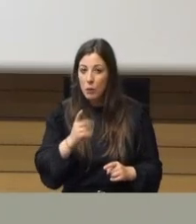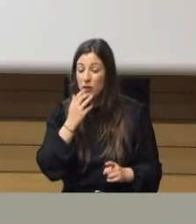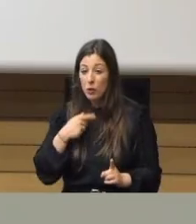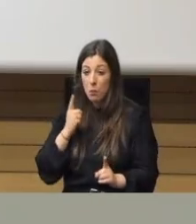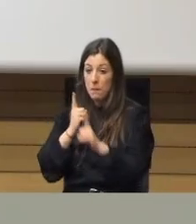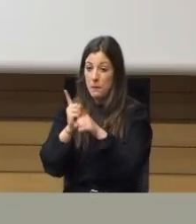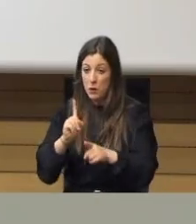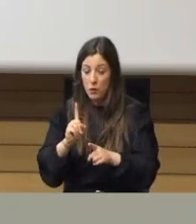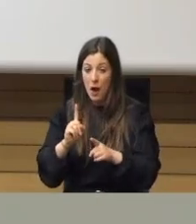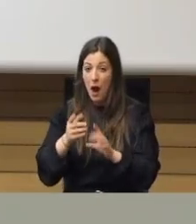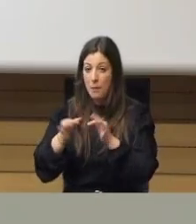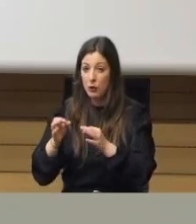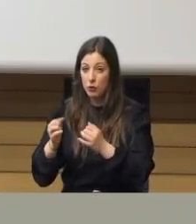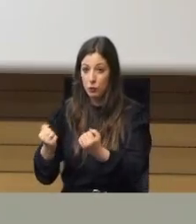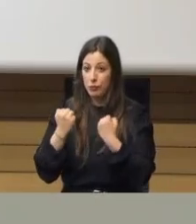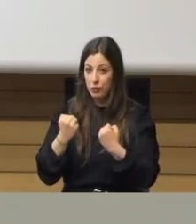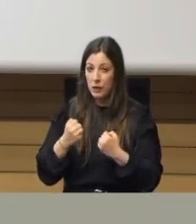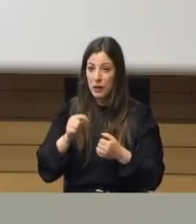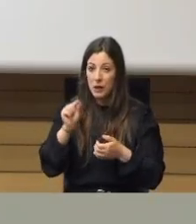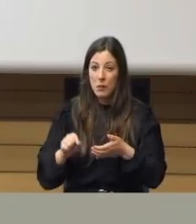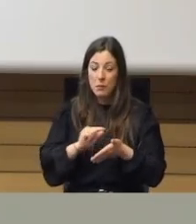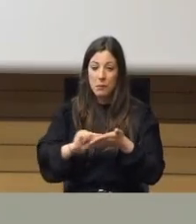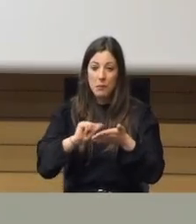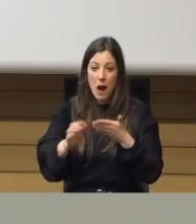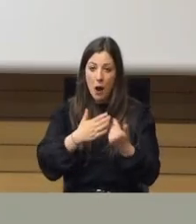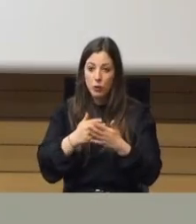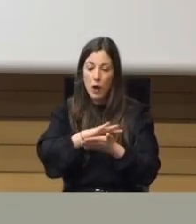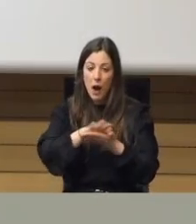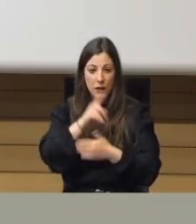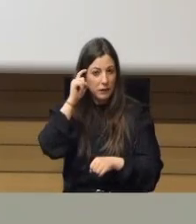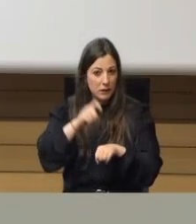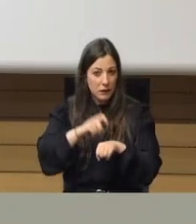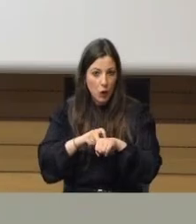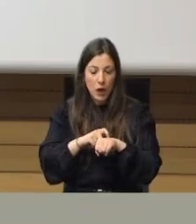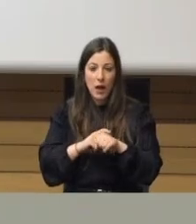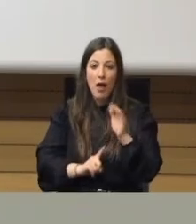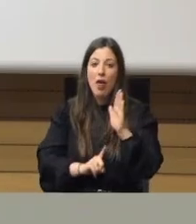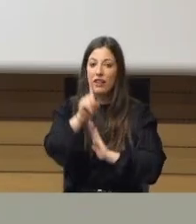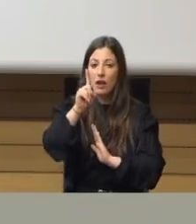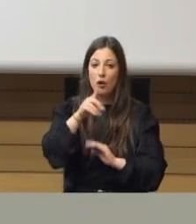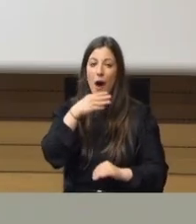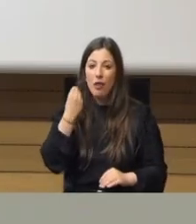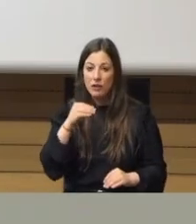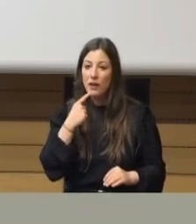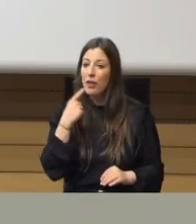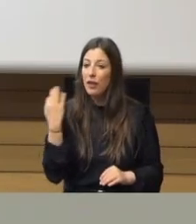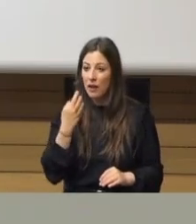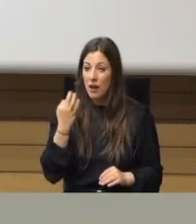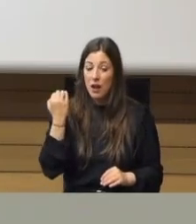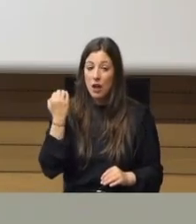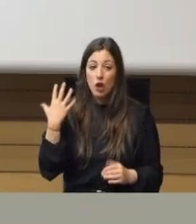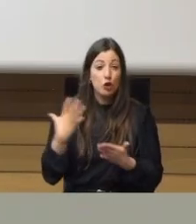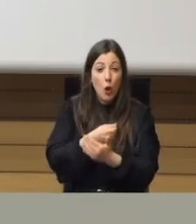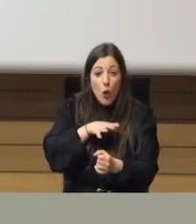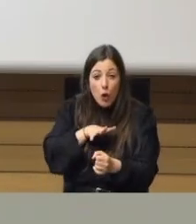Hay un autor que se llama Lauren Stenberg, que habla de la psicología en el desarrollo de la adolescencia y te dice que todo está condicionado